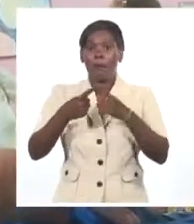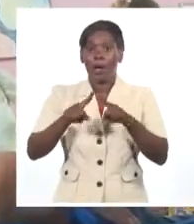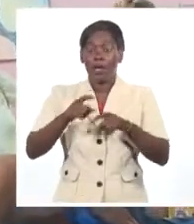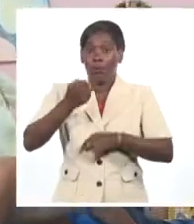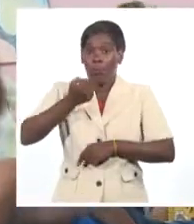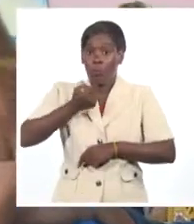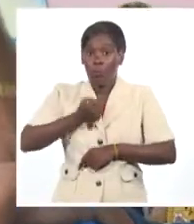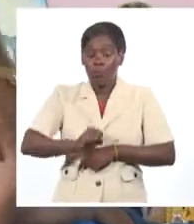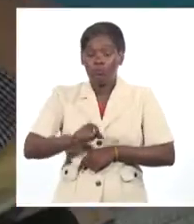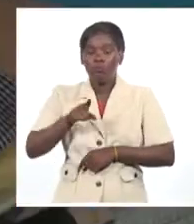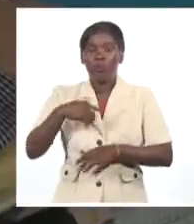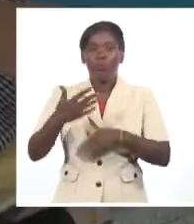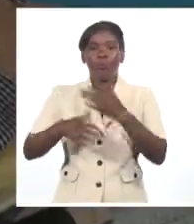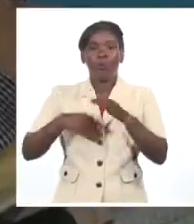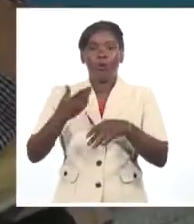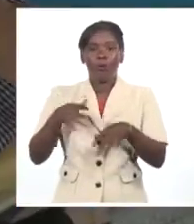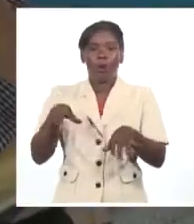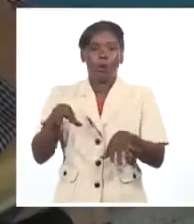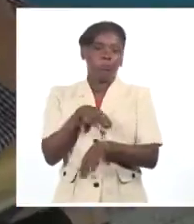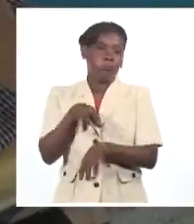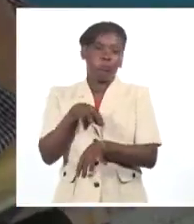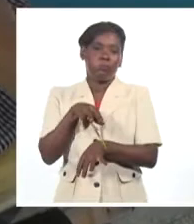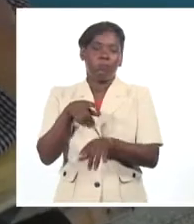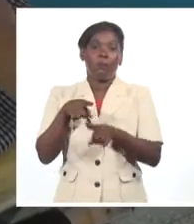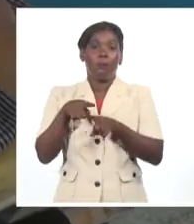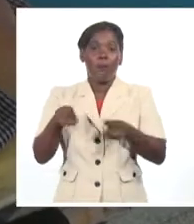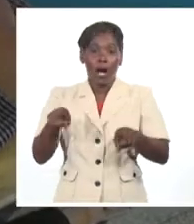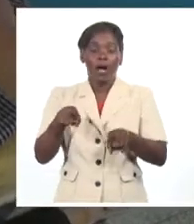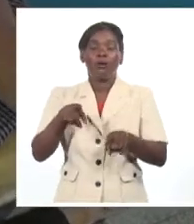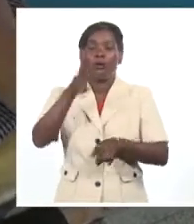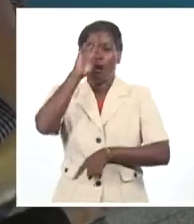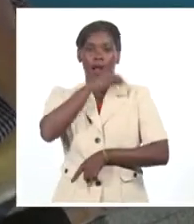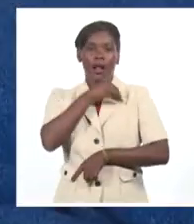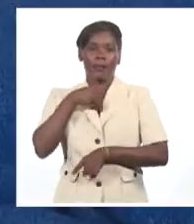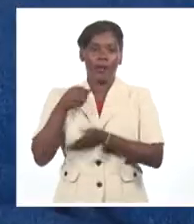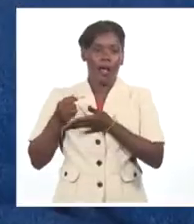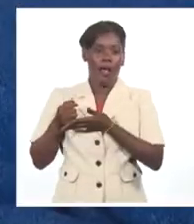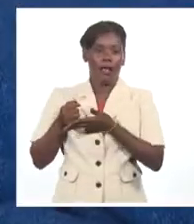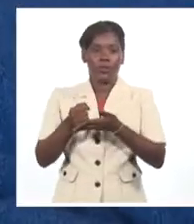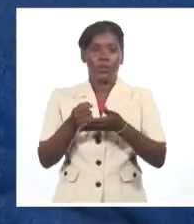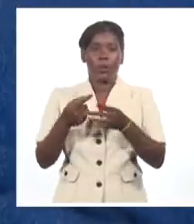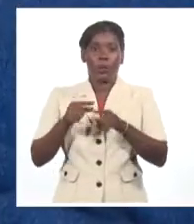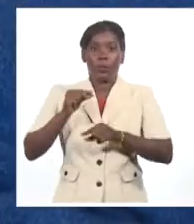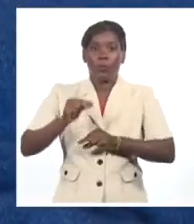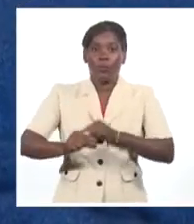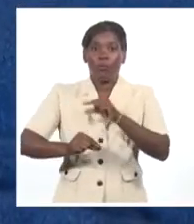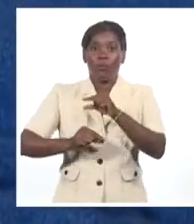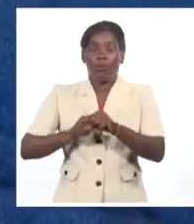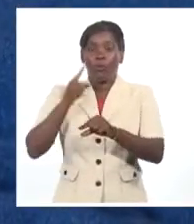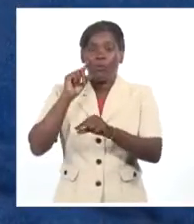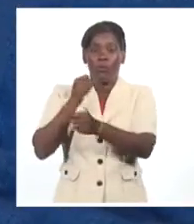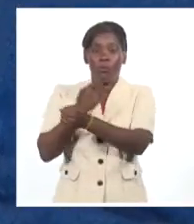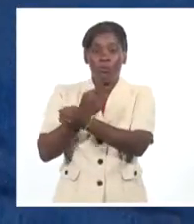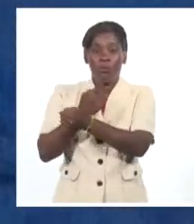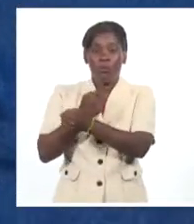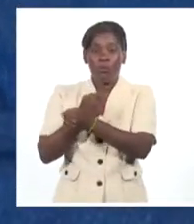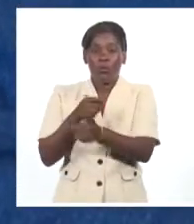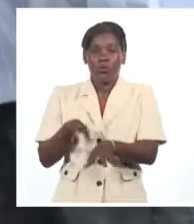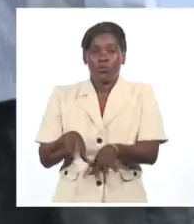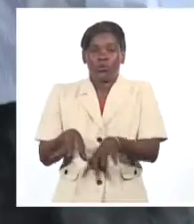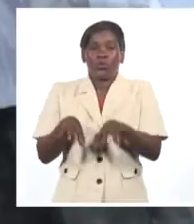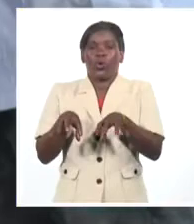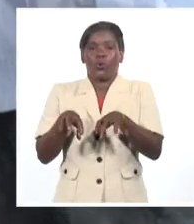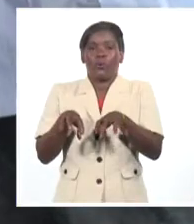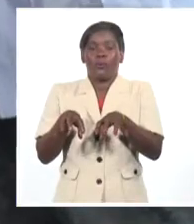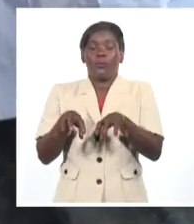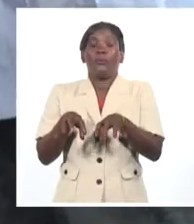con parálisis cerebral, dejando como secuela una cuadriparesia o disminución de la fuerza muscular de sus cuatro miembros.